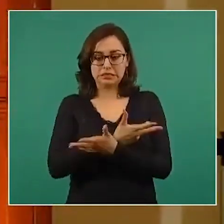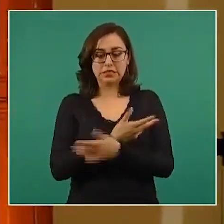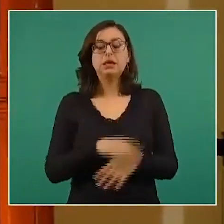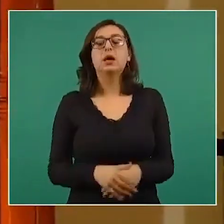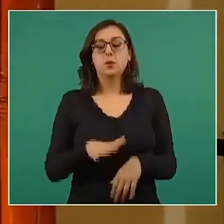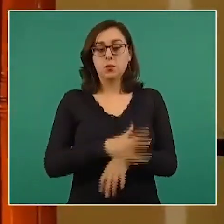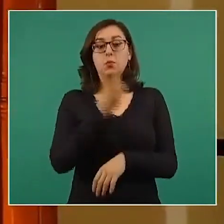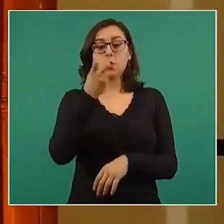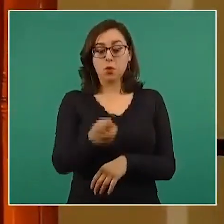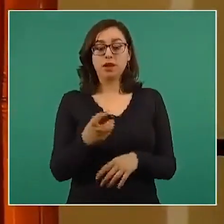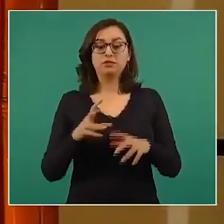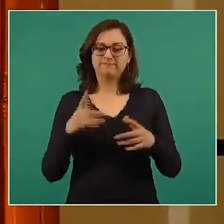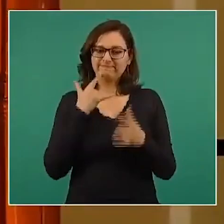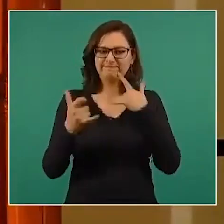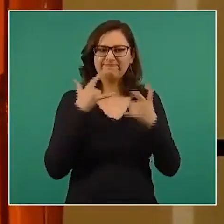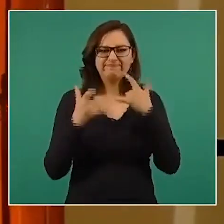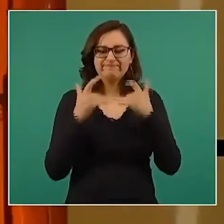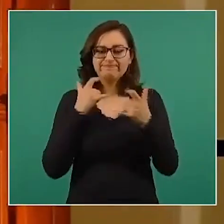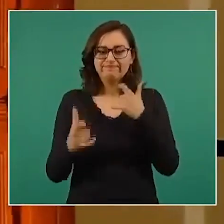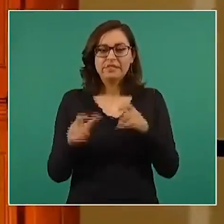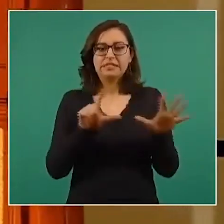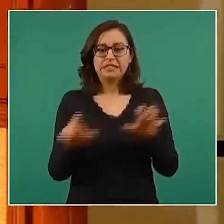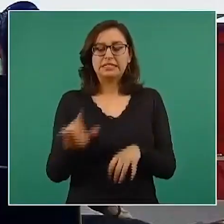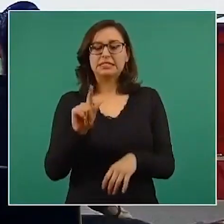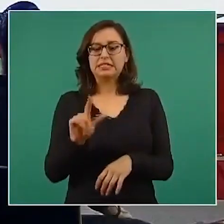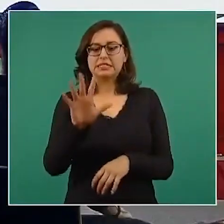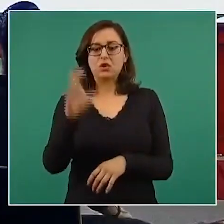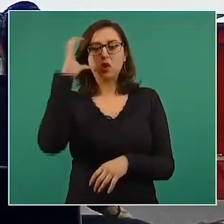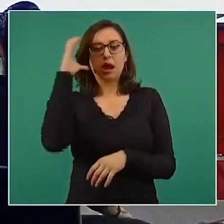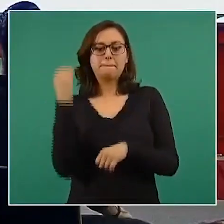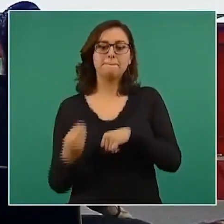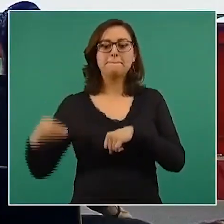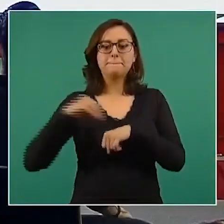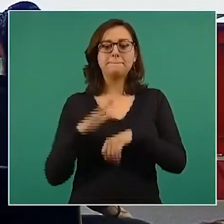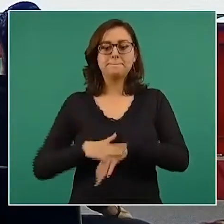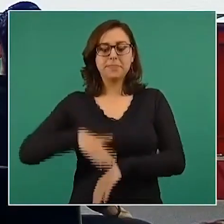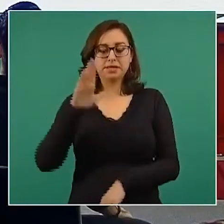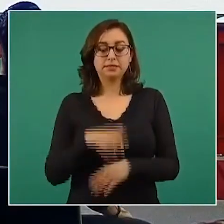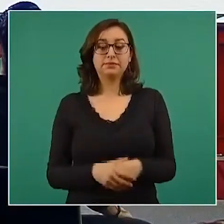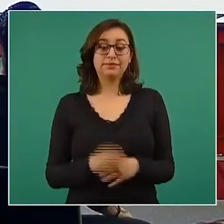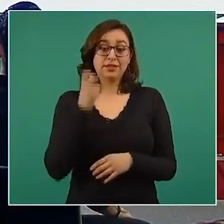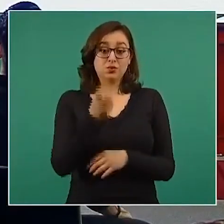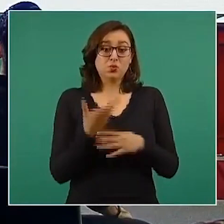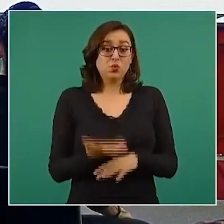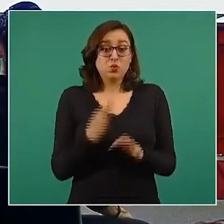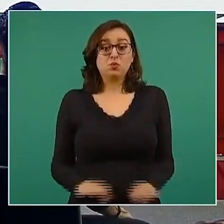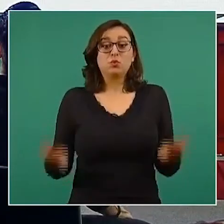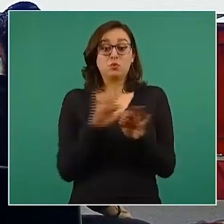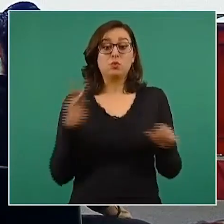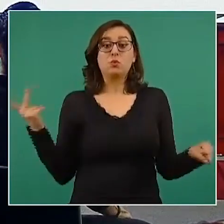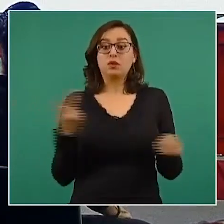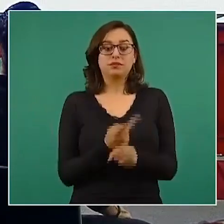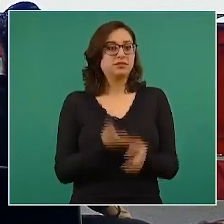se logró incrementar 735 camas adicionales. La siguiente, por favor. Algo muy importante con estas unidades médicas es que se van a